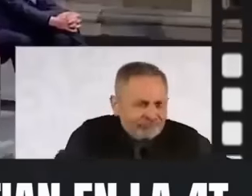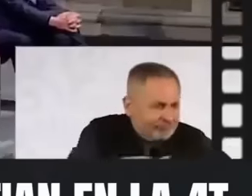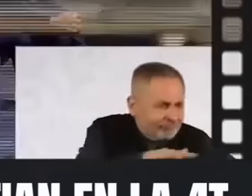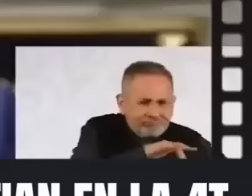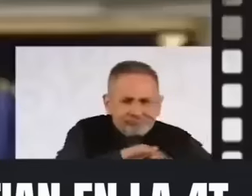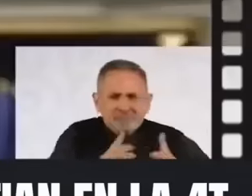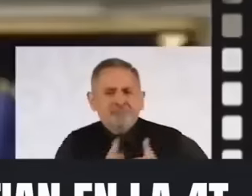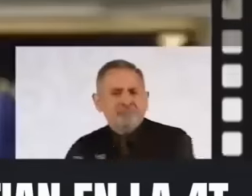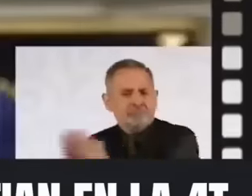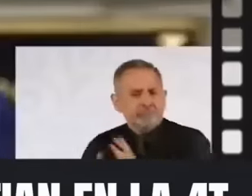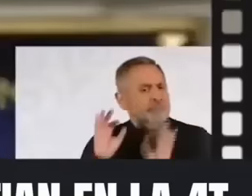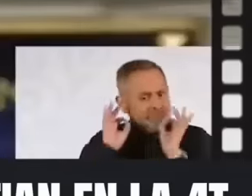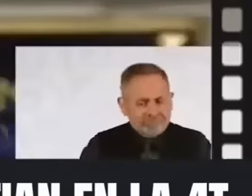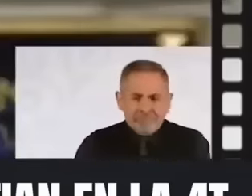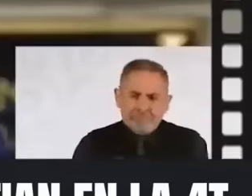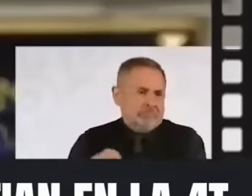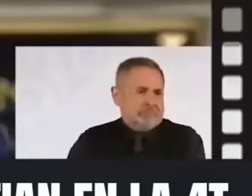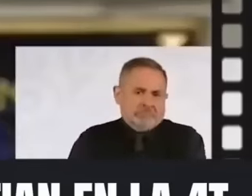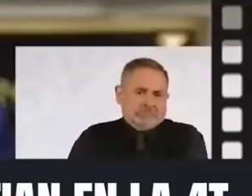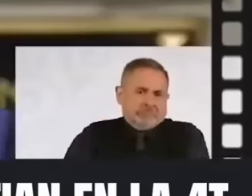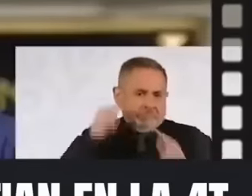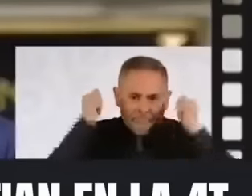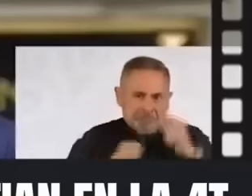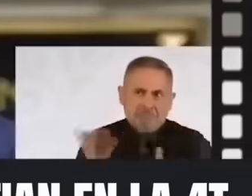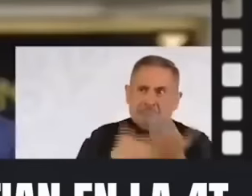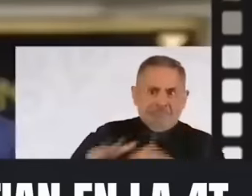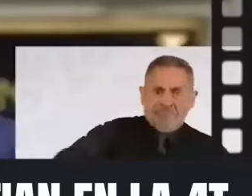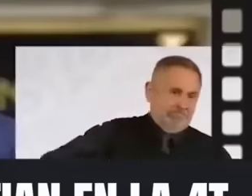exigencia ambiental y de desarrollo de la comunidad.